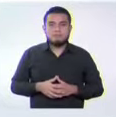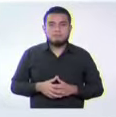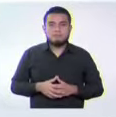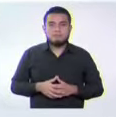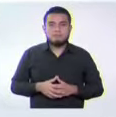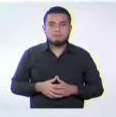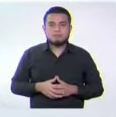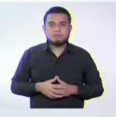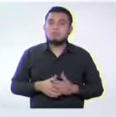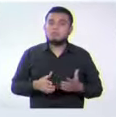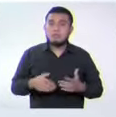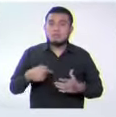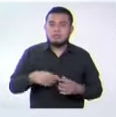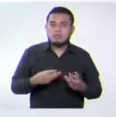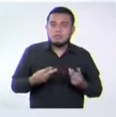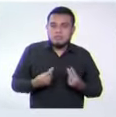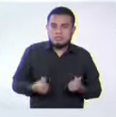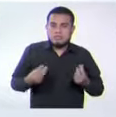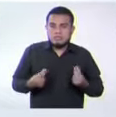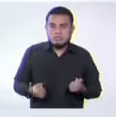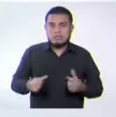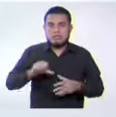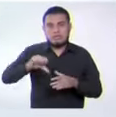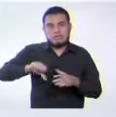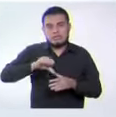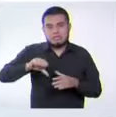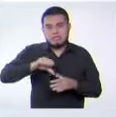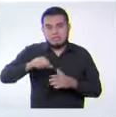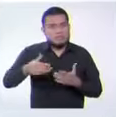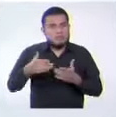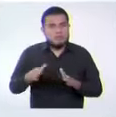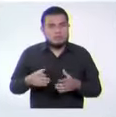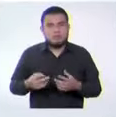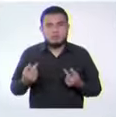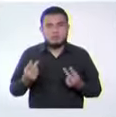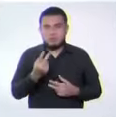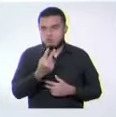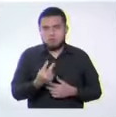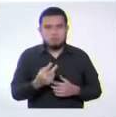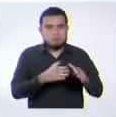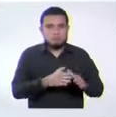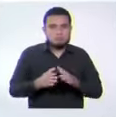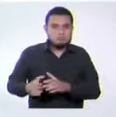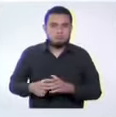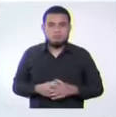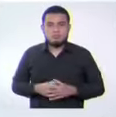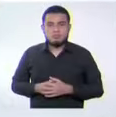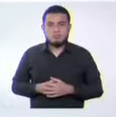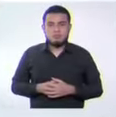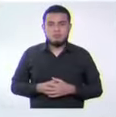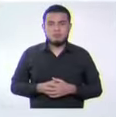tratando de que se disuelva el aceite completamente en cada uno de los recipientes.